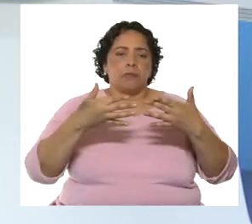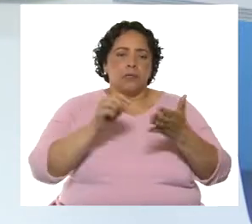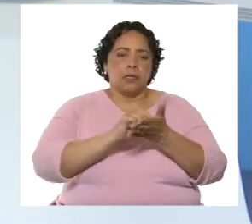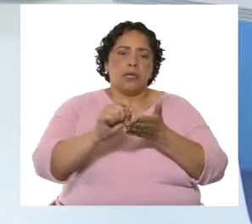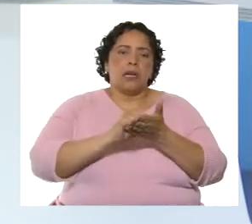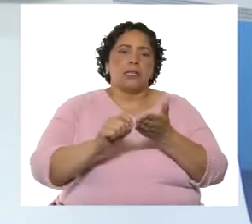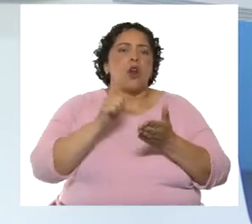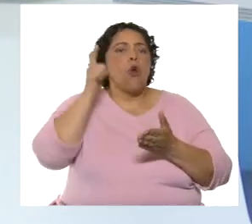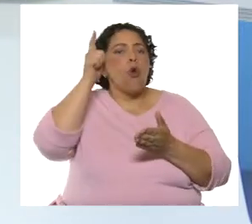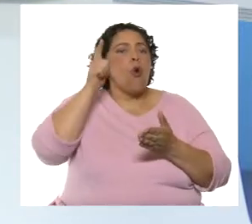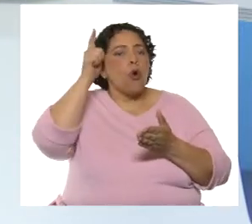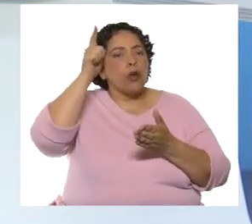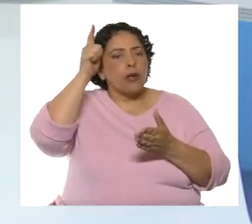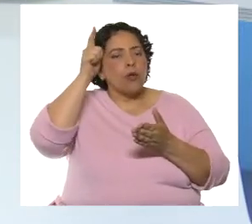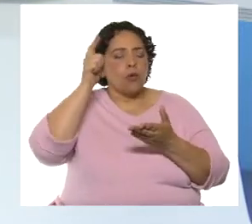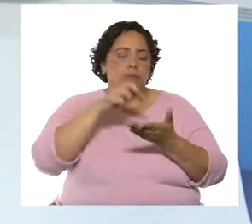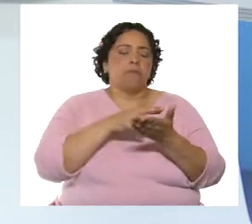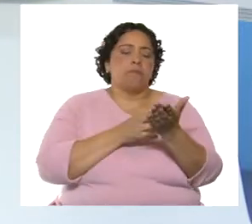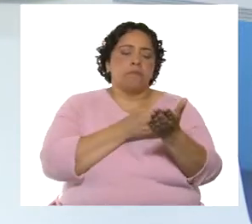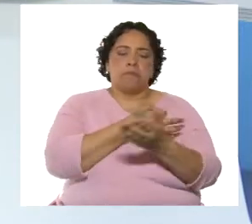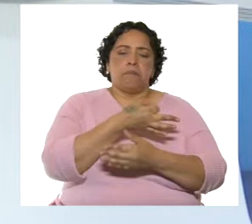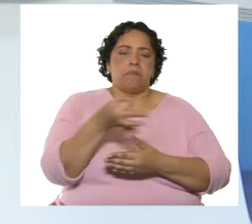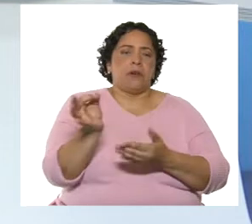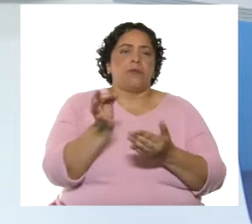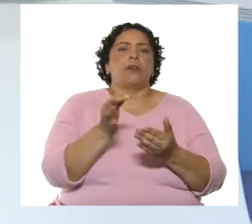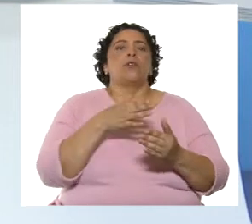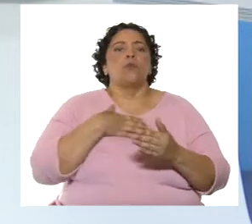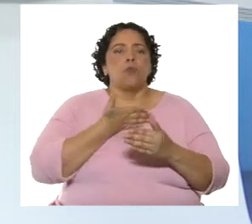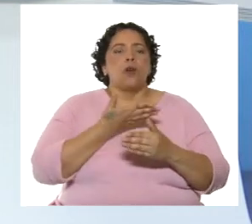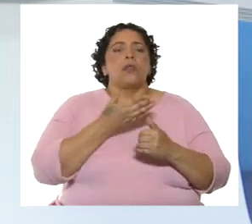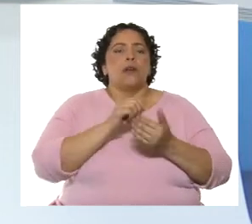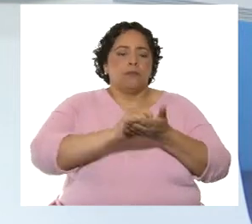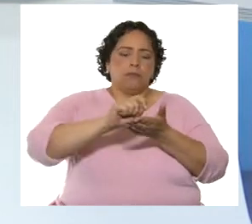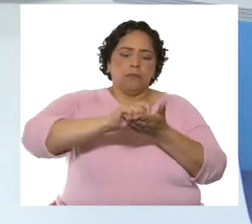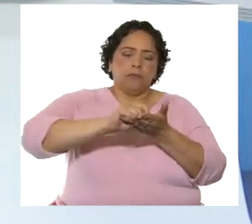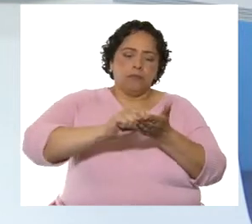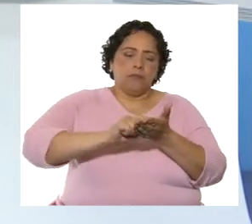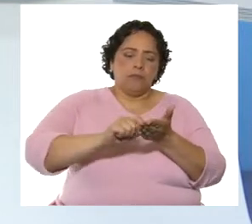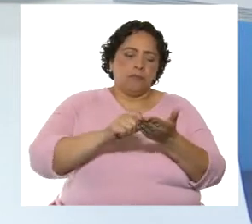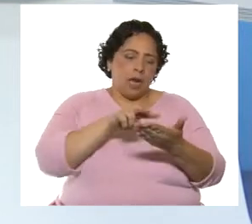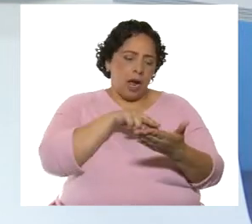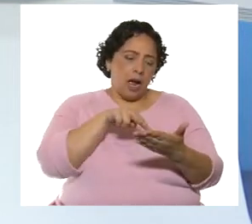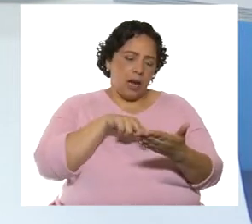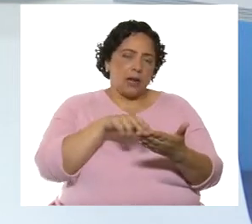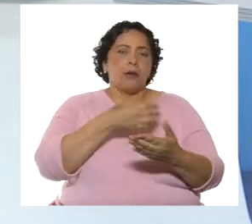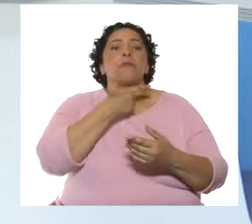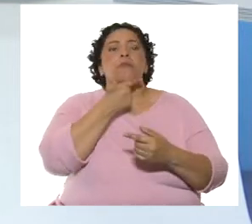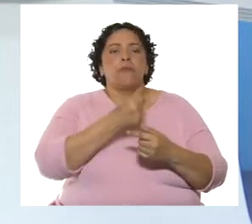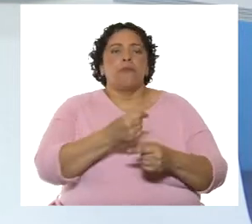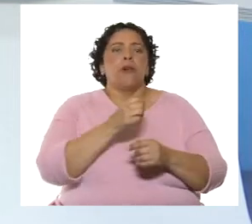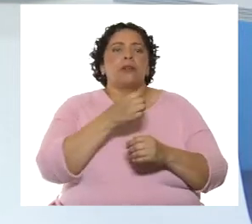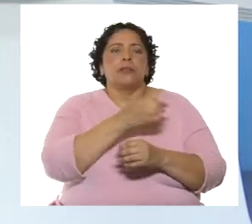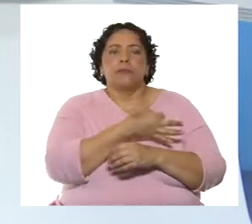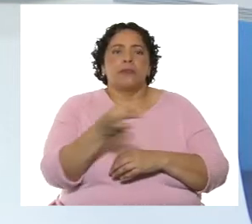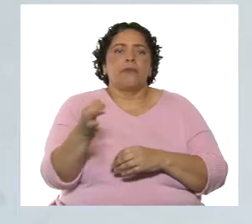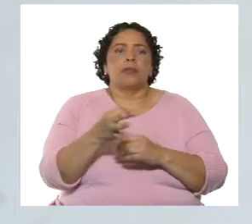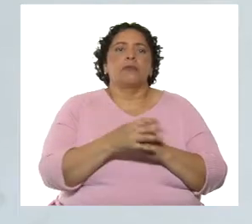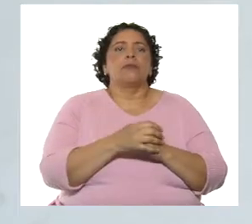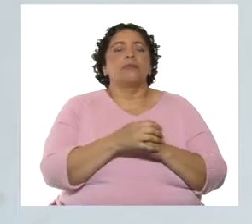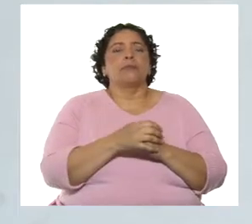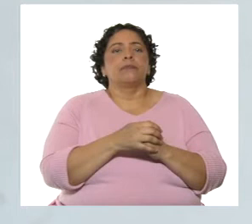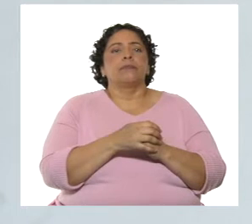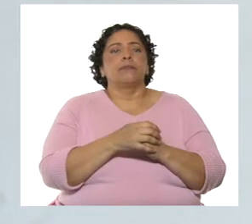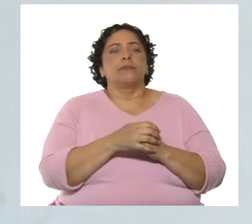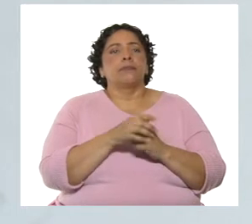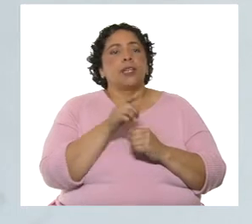Se va a entender lo que estamos haciendo, lo que estamos trabajando. Y tomamos en cuenta entonces allí los verbos y sus diferentes conjugaciones.